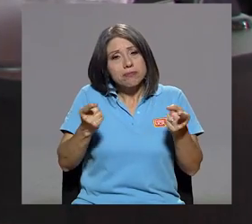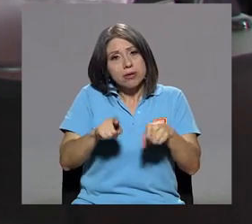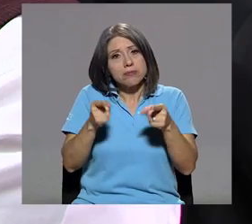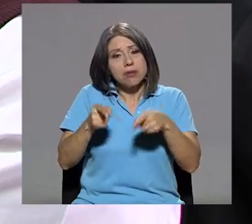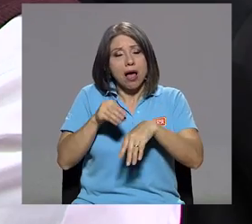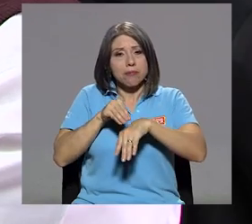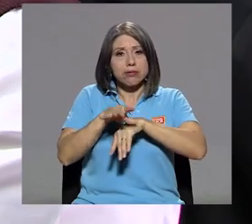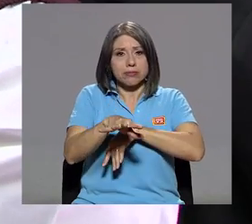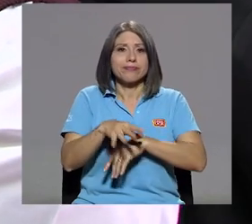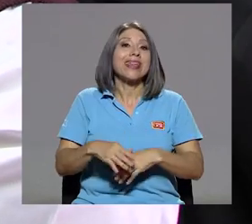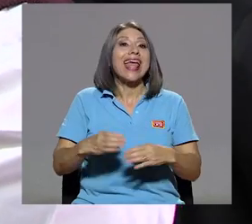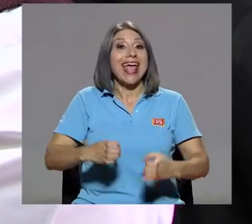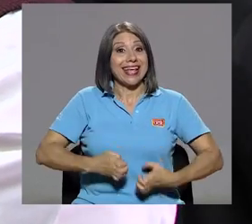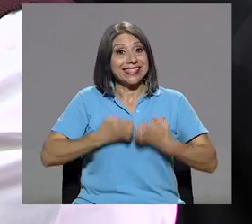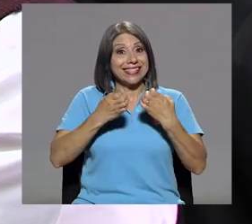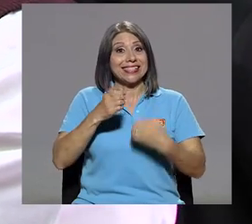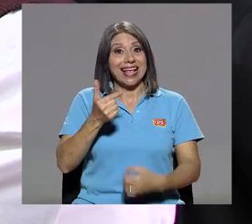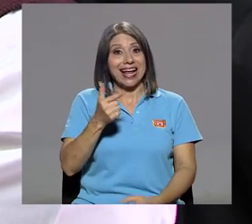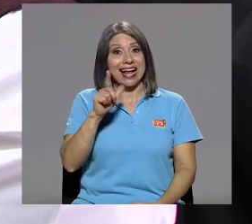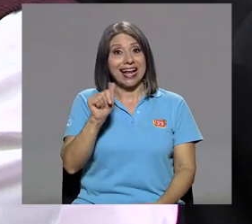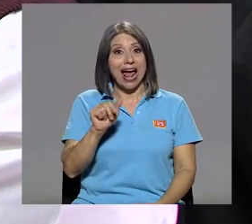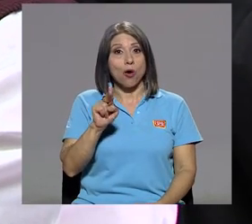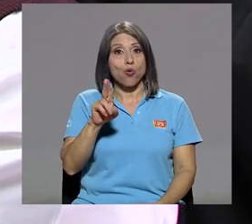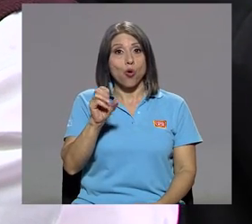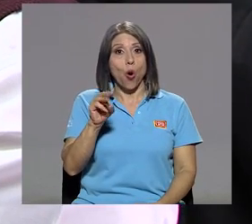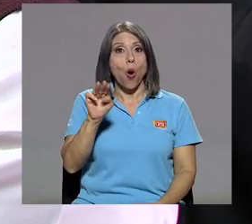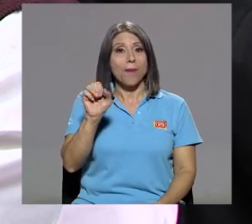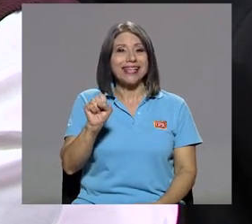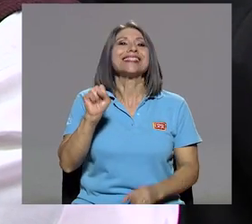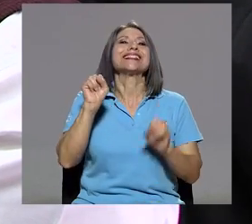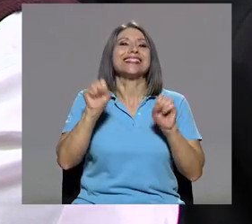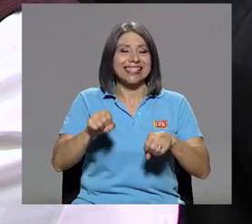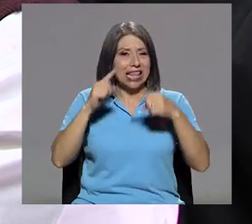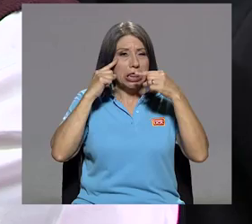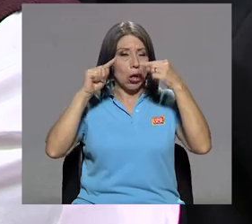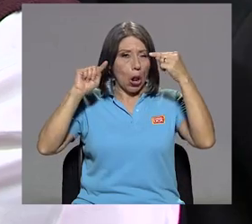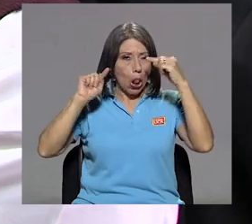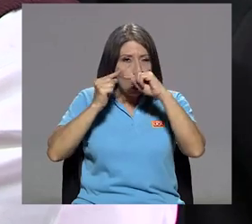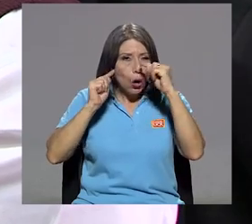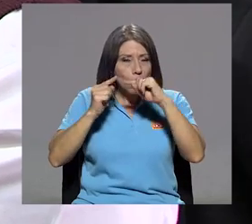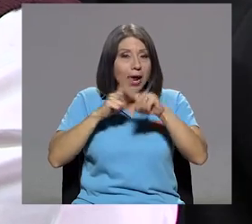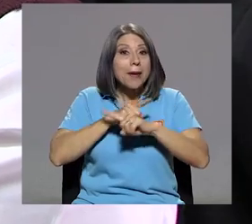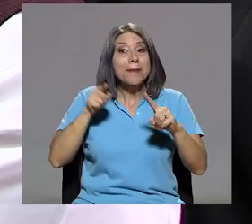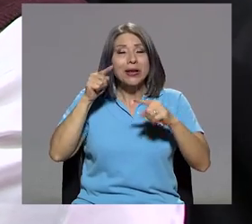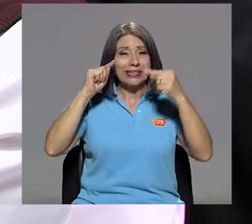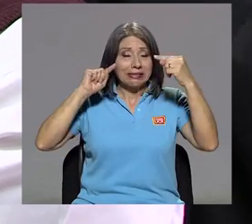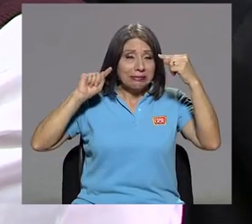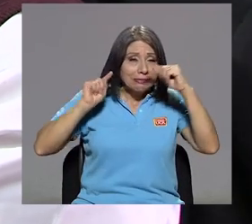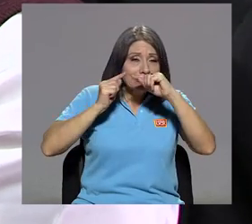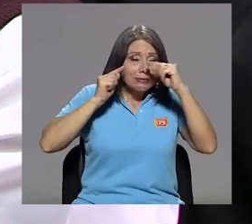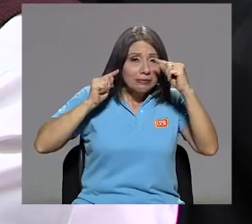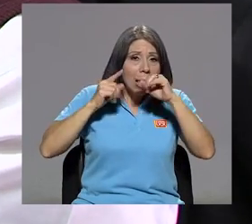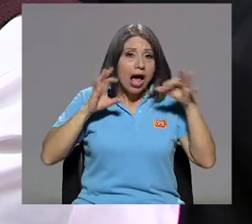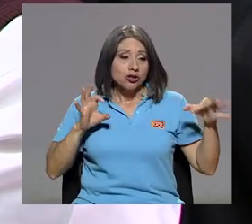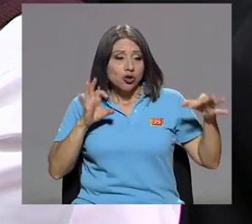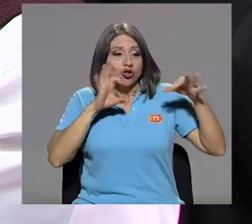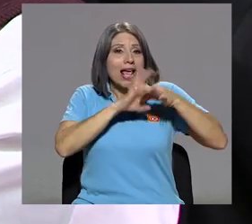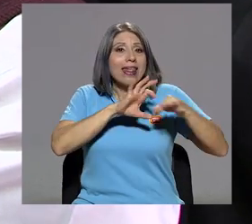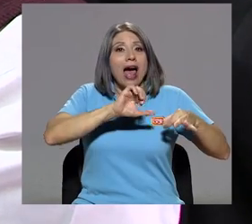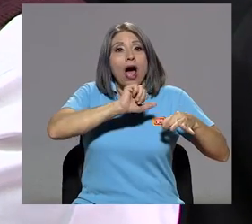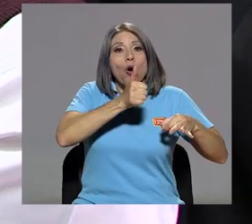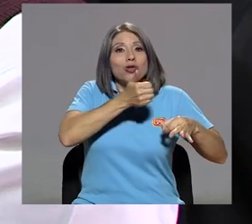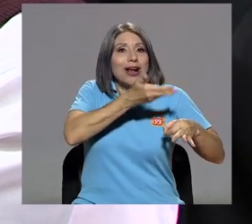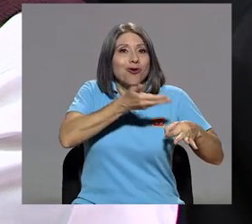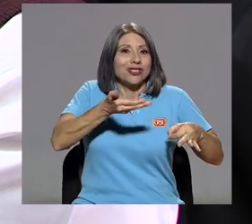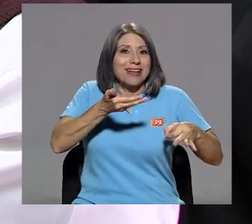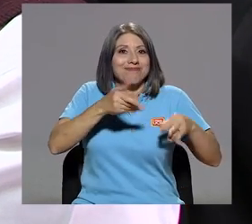¿verdad? Existen glaucomas también que sí producen dolor, pero son esas crisis agudas, generalmente asociadas a otra cosa, donde